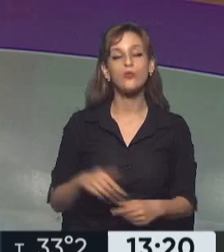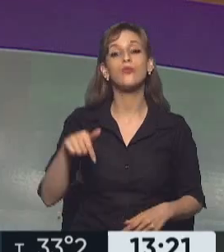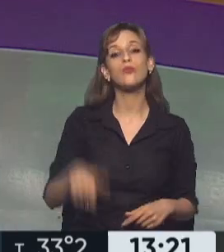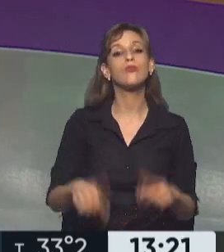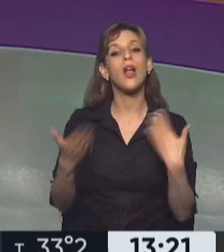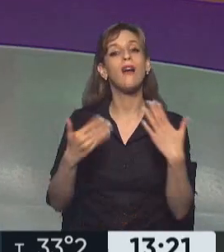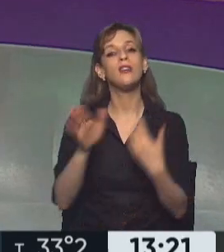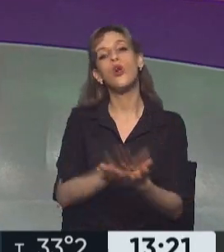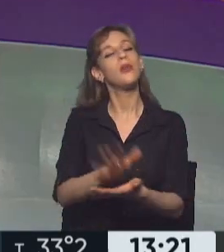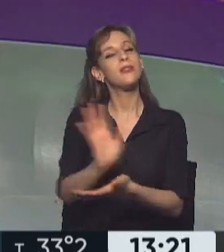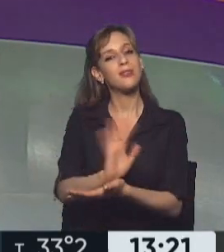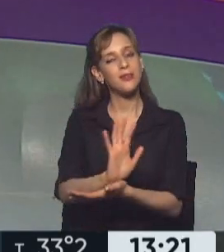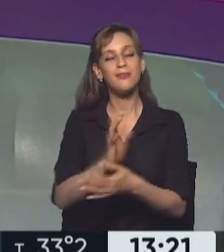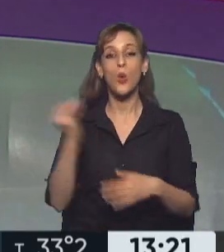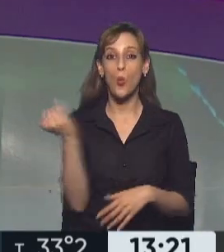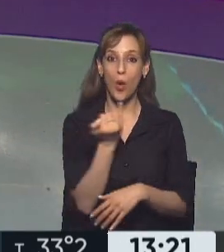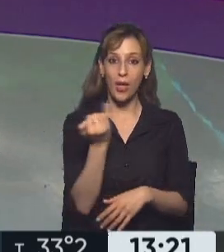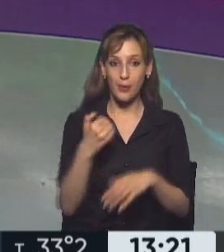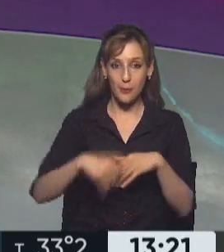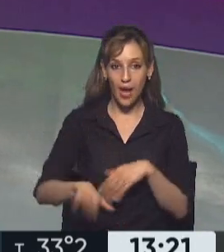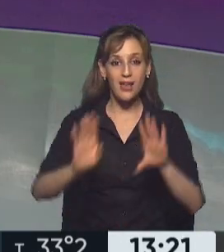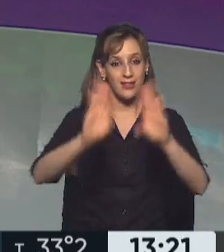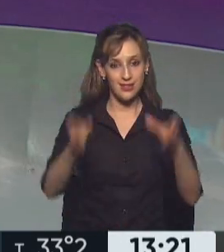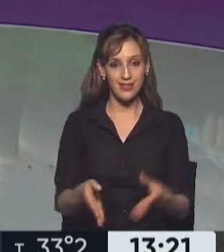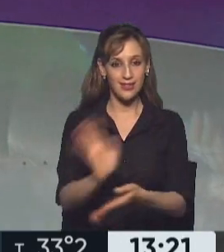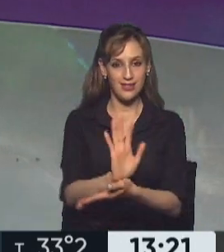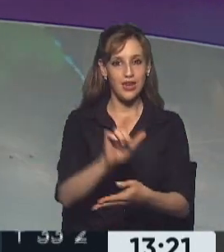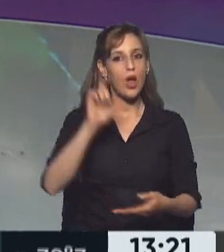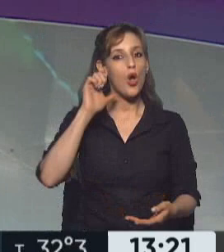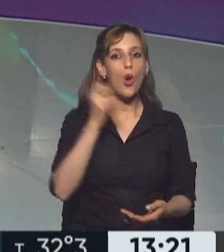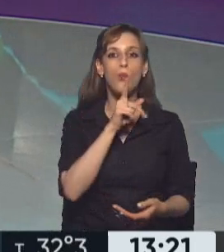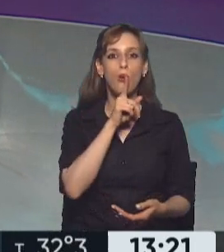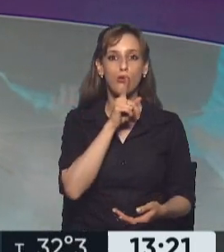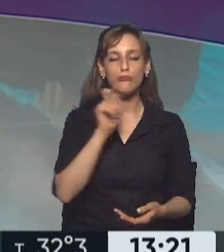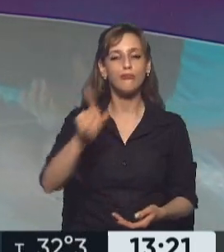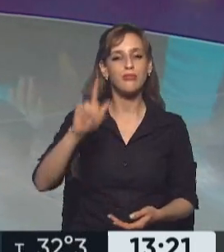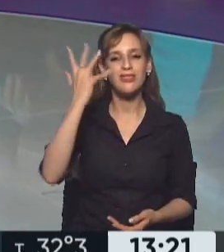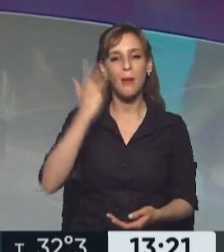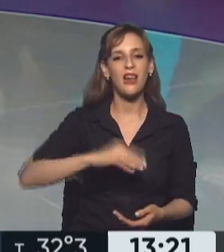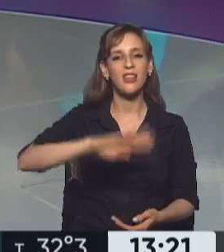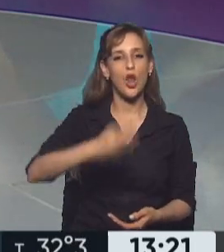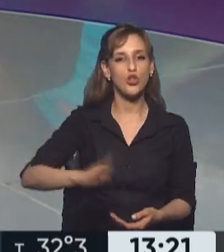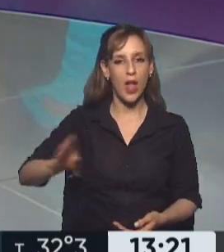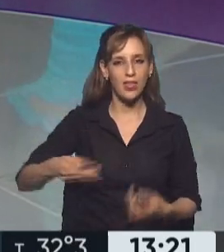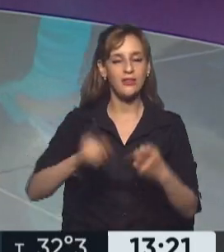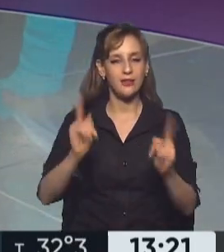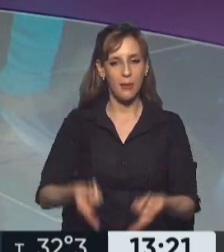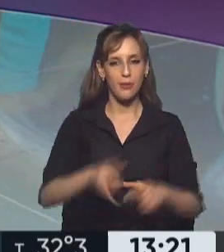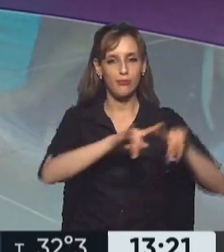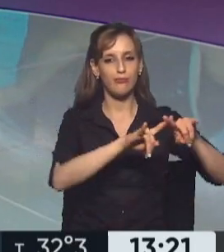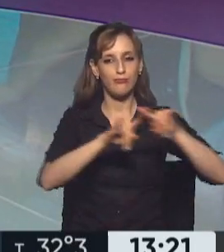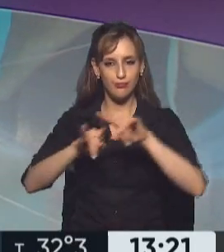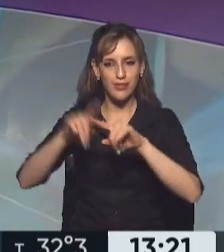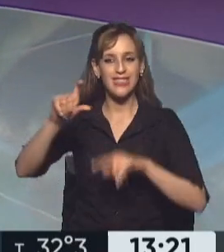Cine y de un estreno de este jueves, va a estrenar en el cine Gaumont, en salas de San Martín de los Andes, de La Banda, también en Cinear Estrenos, la